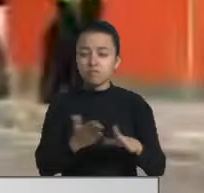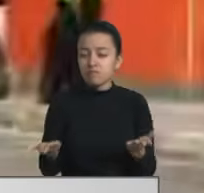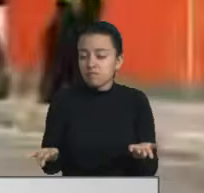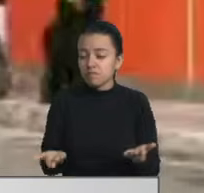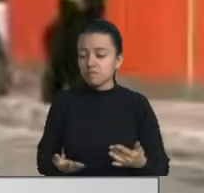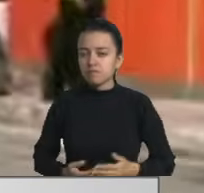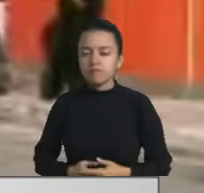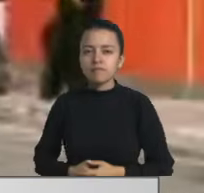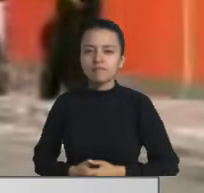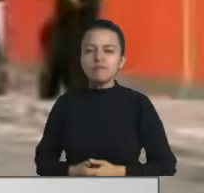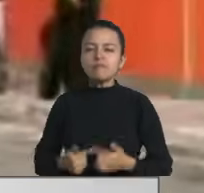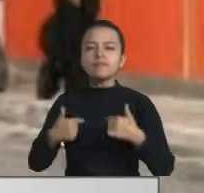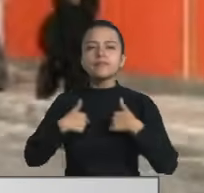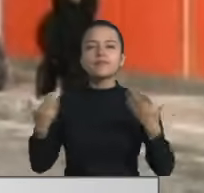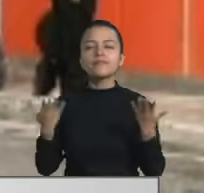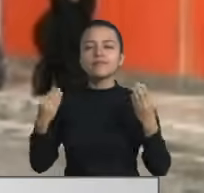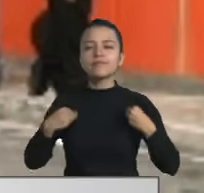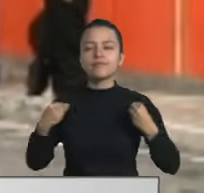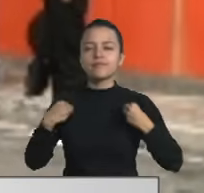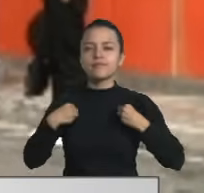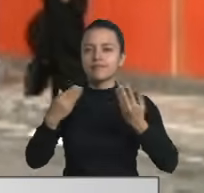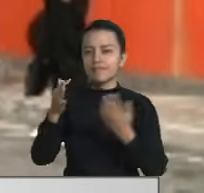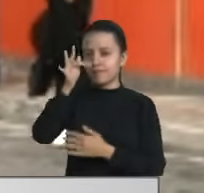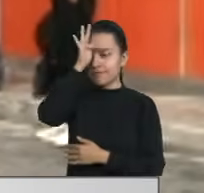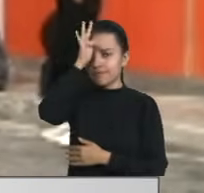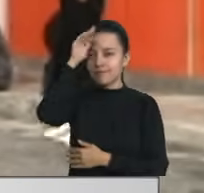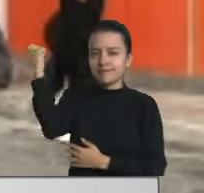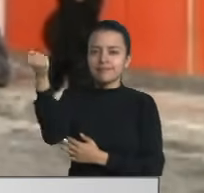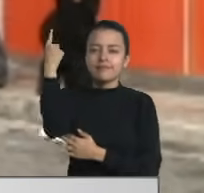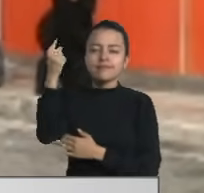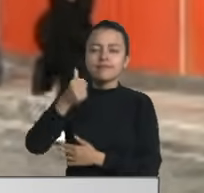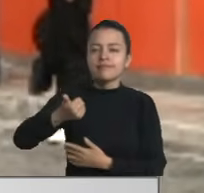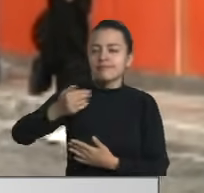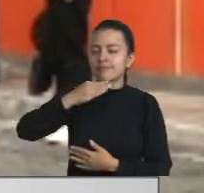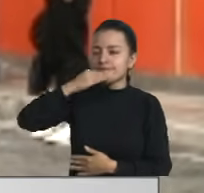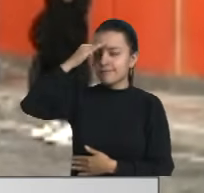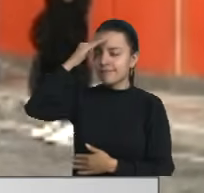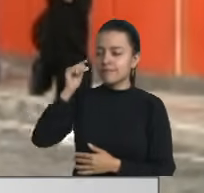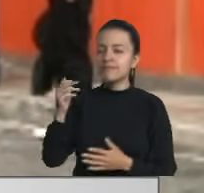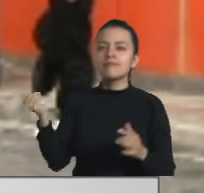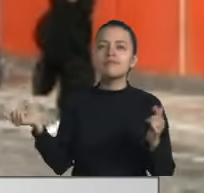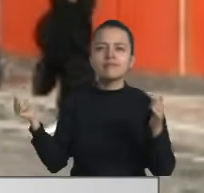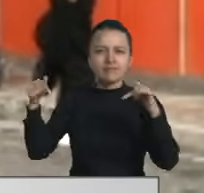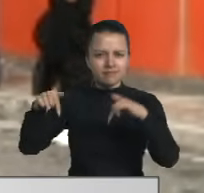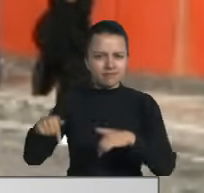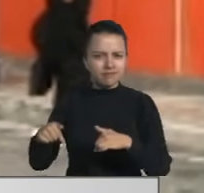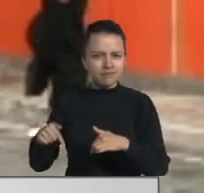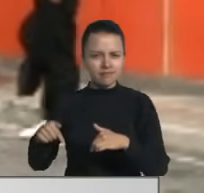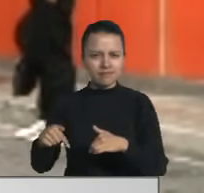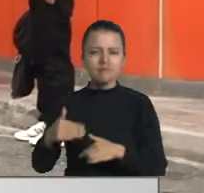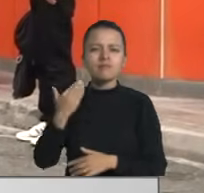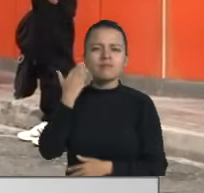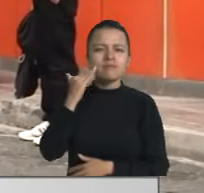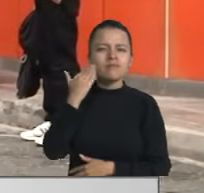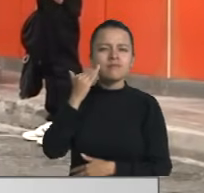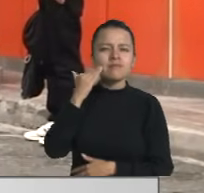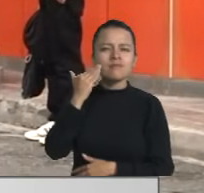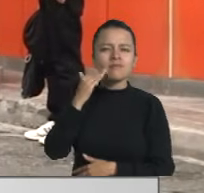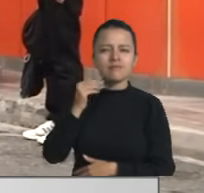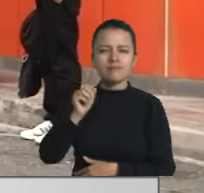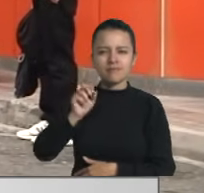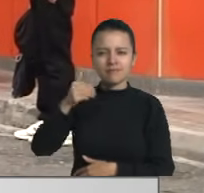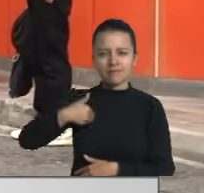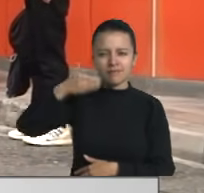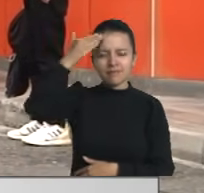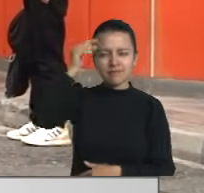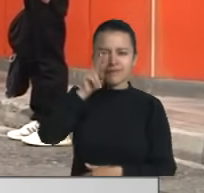Y estamos en directo desde el Hospital General de Medellín. Aquí está siendo atendida una mujer de 24 años que, escuchen esto,